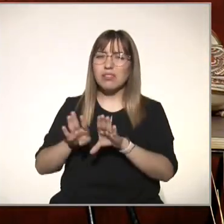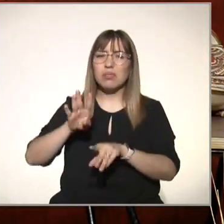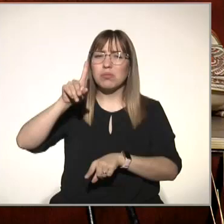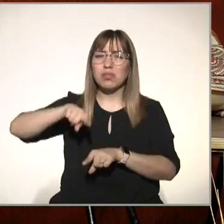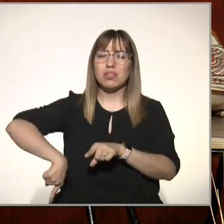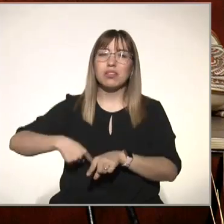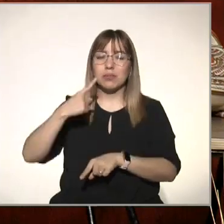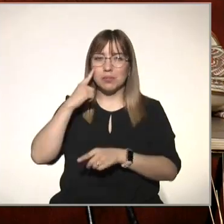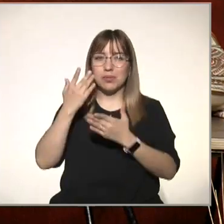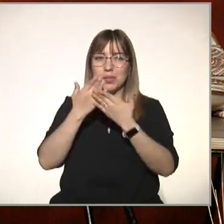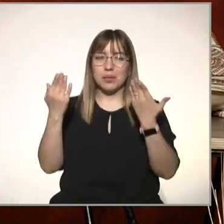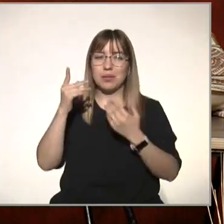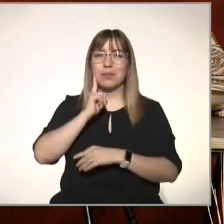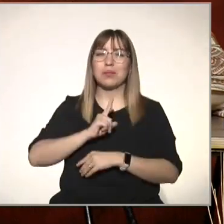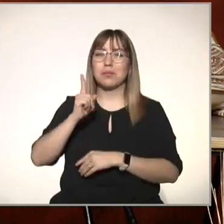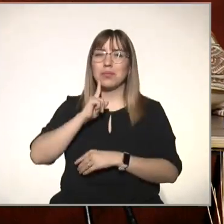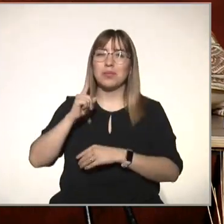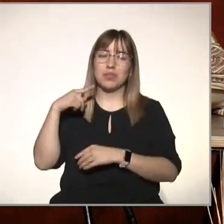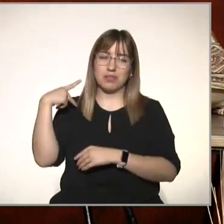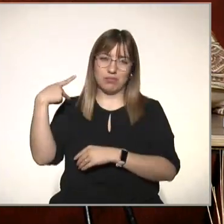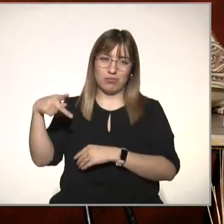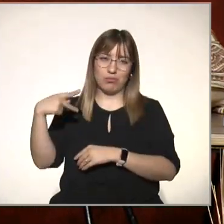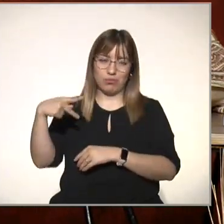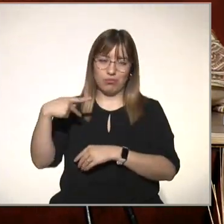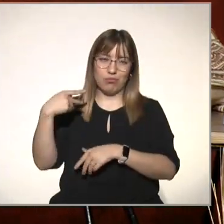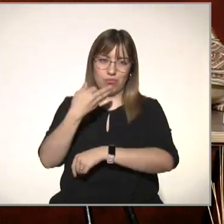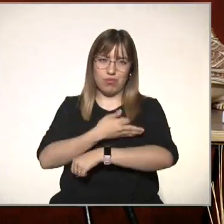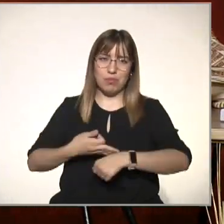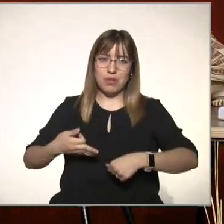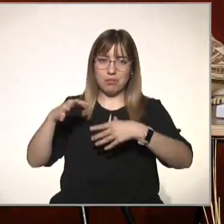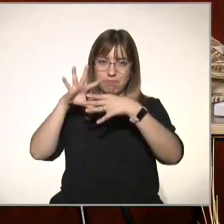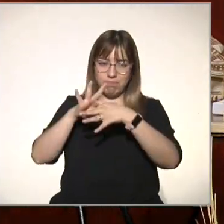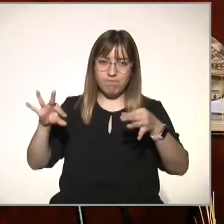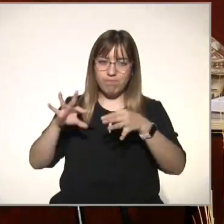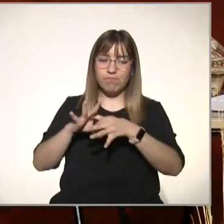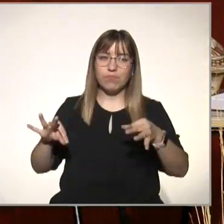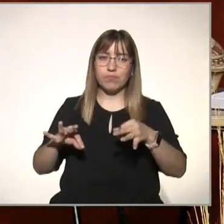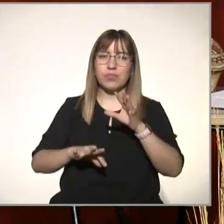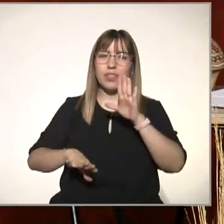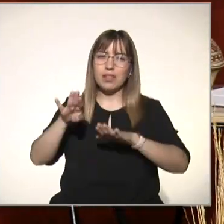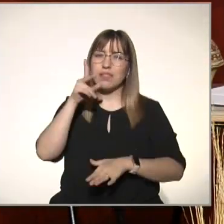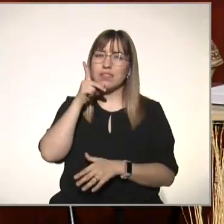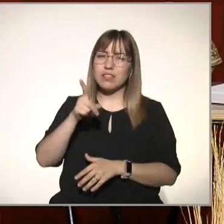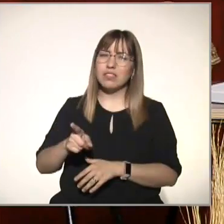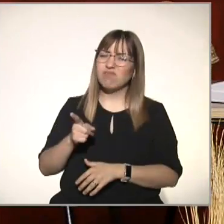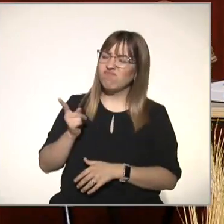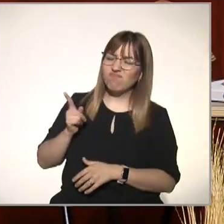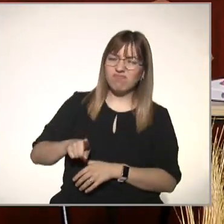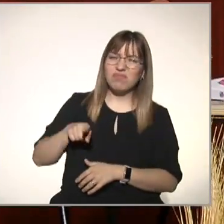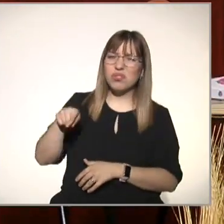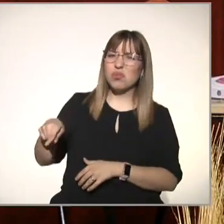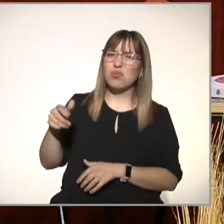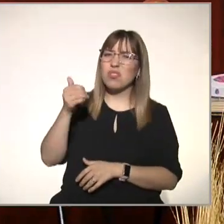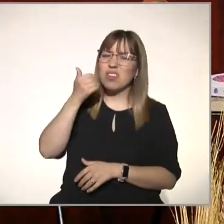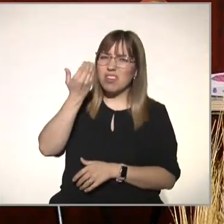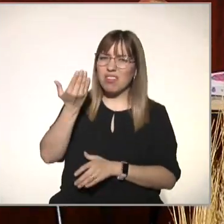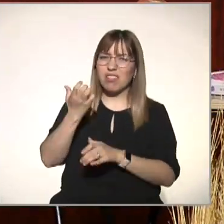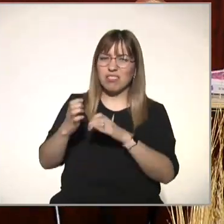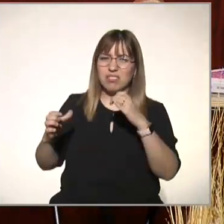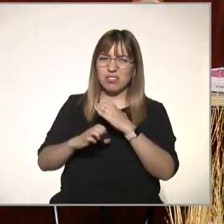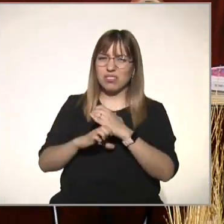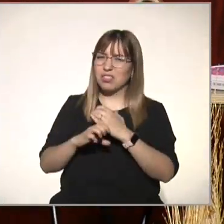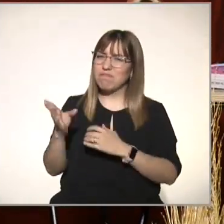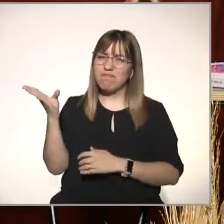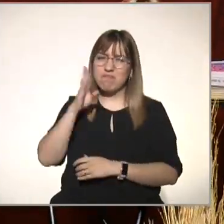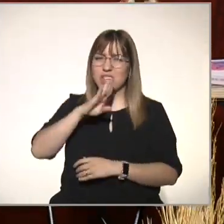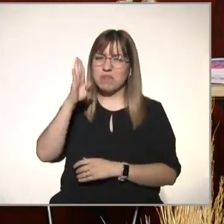veamos el testimonio de esta mujer que nos cuenta cómo desde su familia le han mermado, le han dicho que está mal lo que ella desea, lo que ella quiere, y esta es